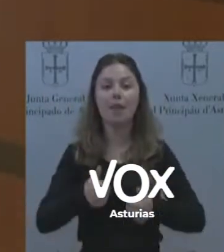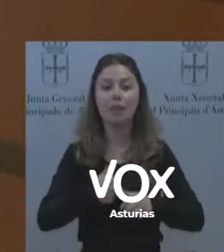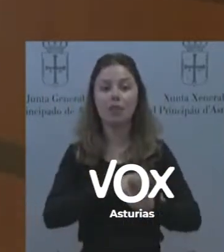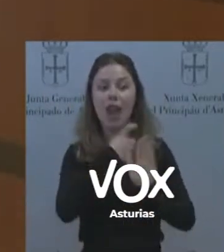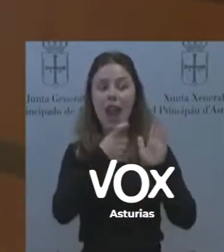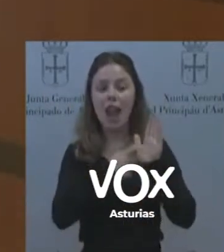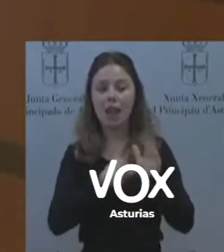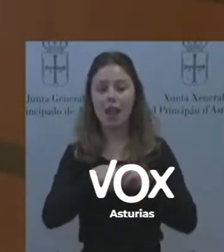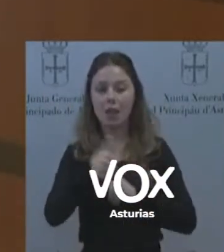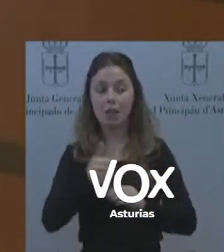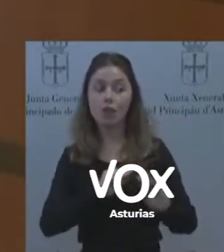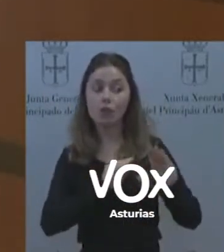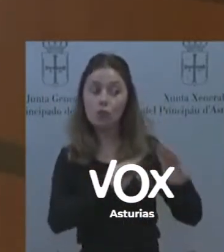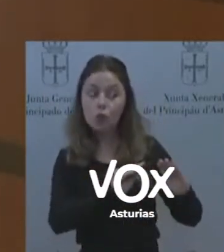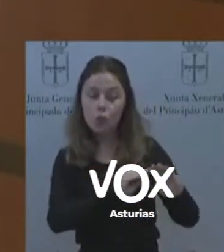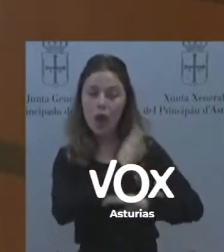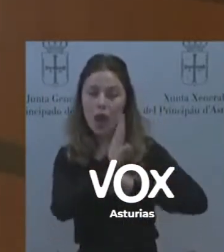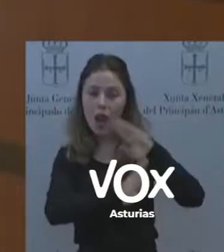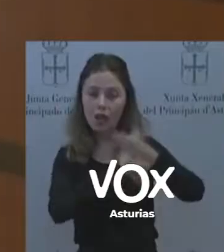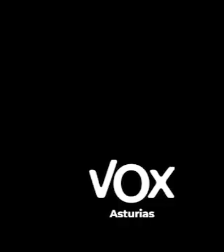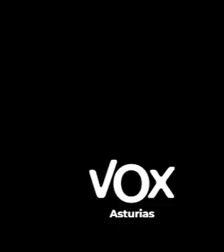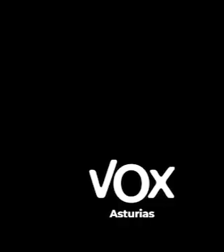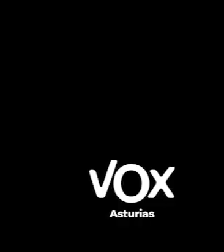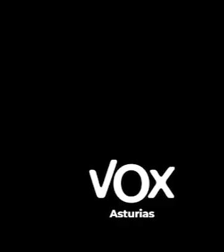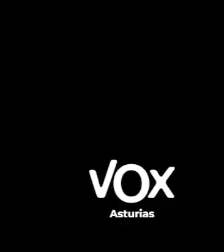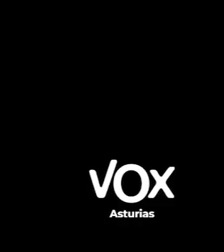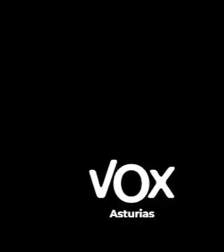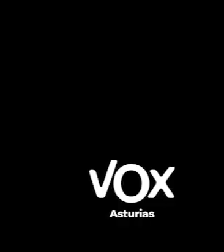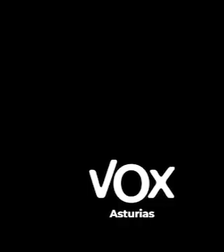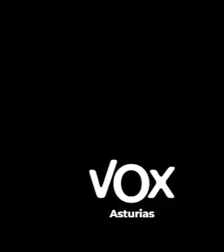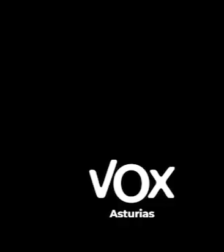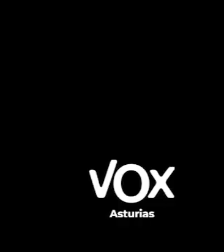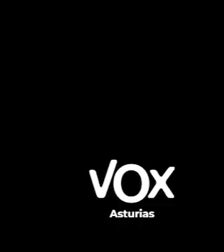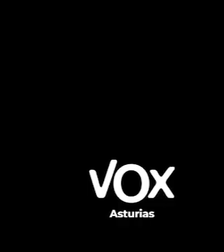está cubierta y disimulada por una gran campaña de marketing.